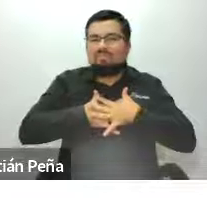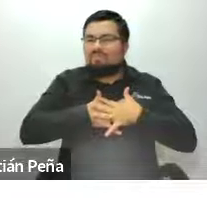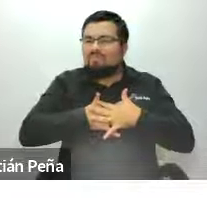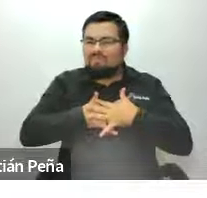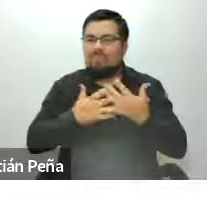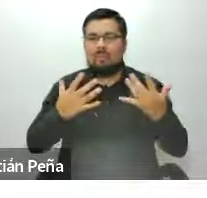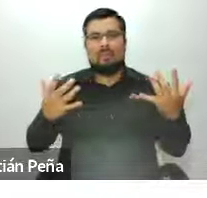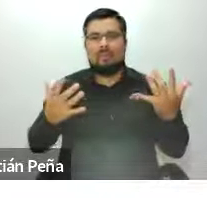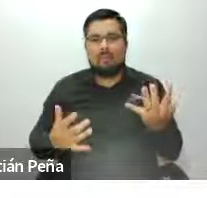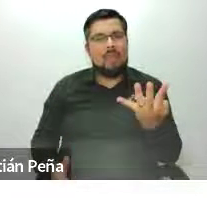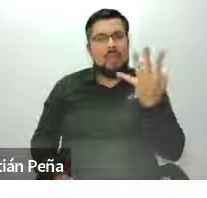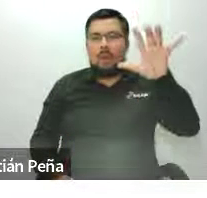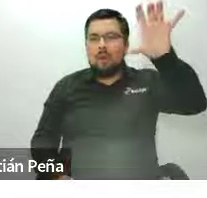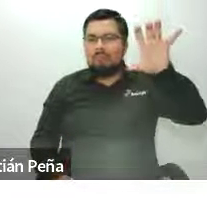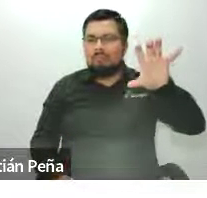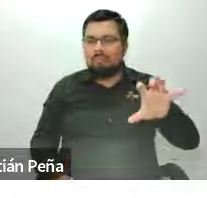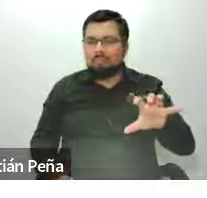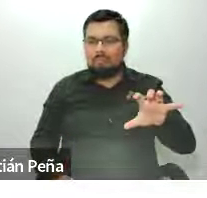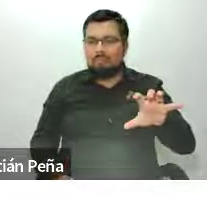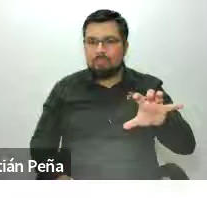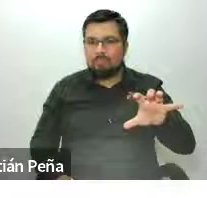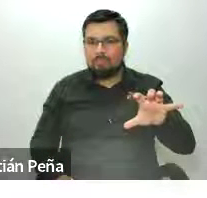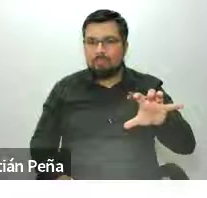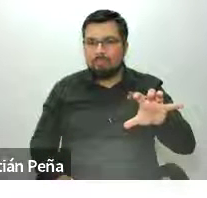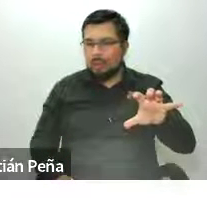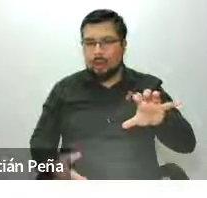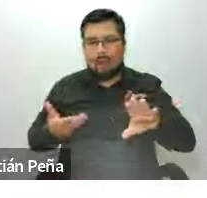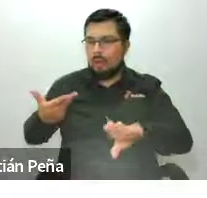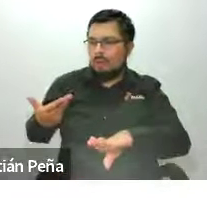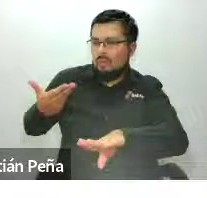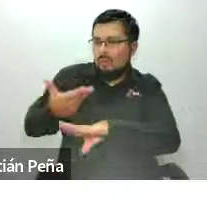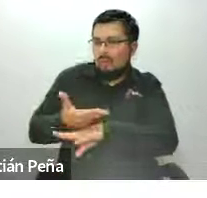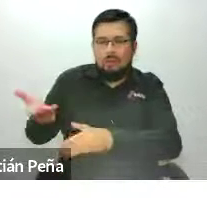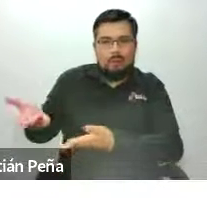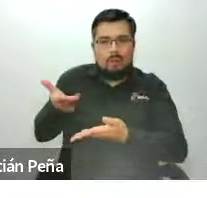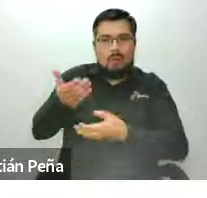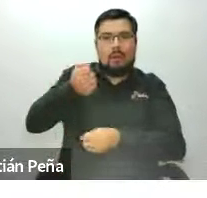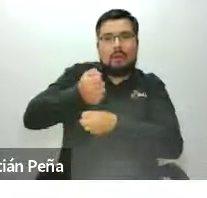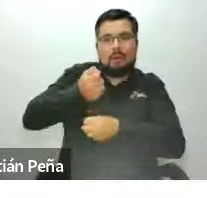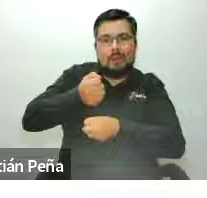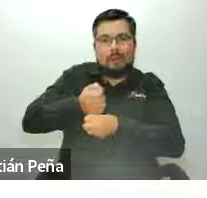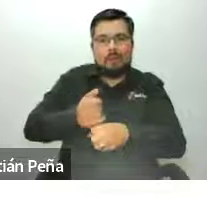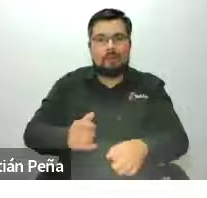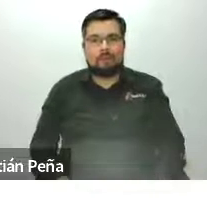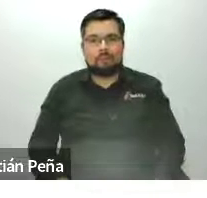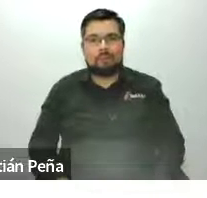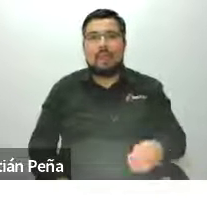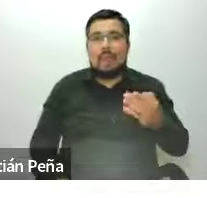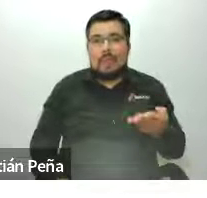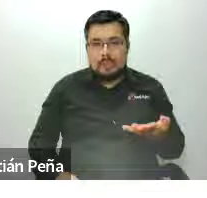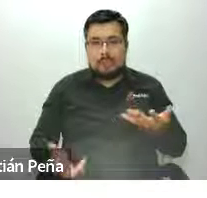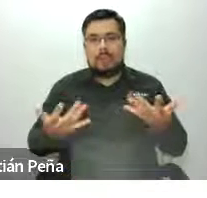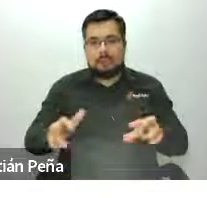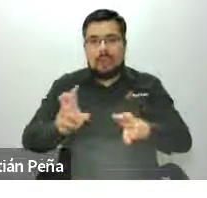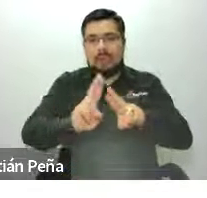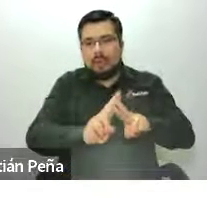que nos habían desafiado trabajar? Y así hemos creado lo que, como conceptualmente hemos